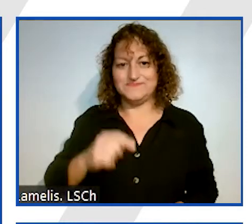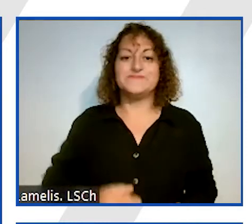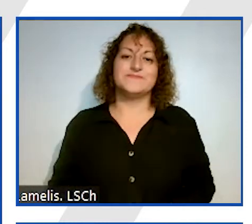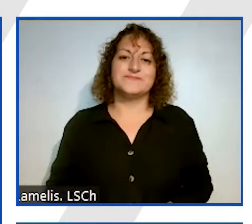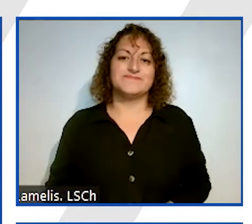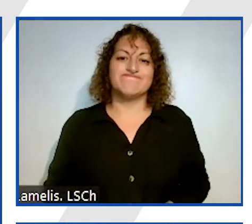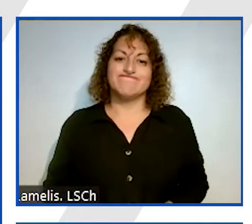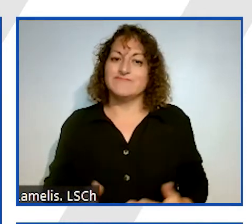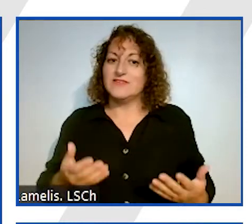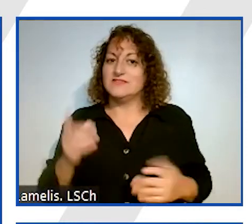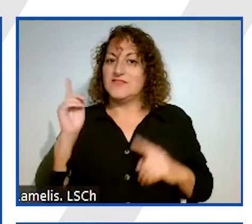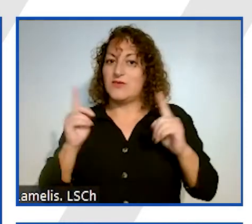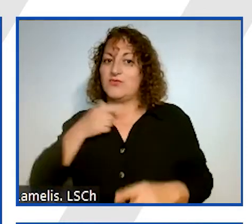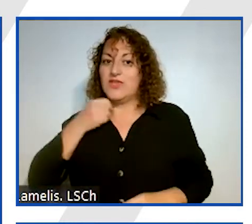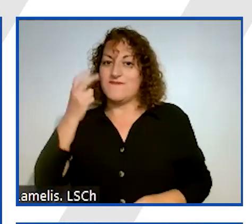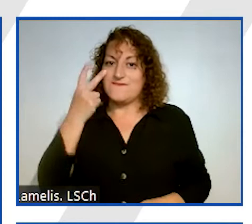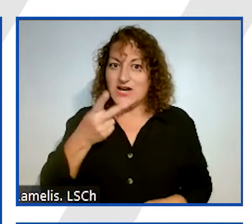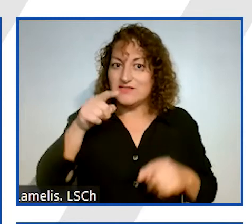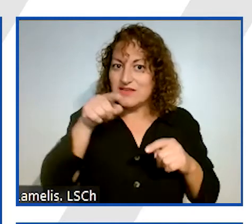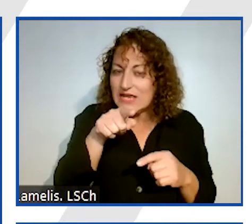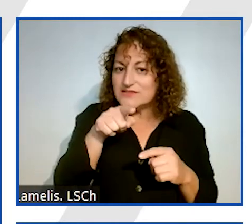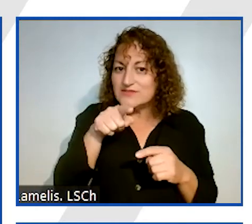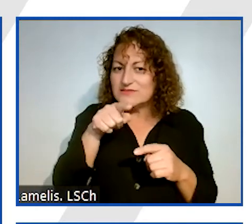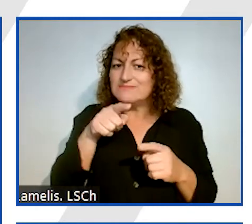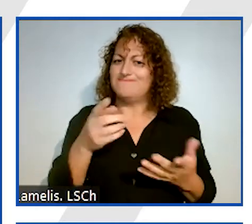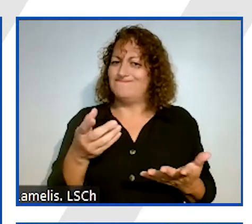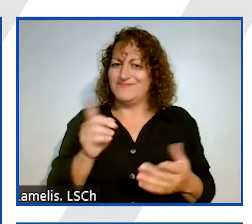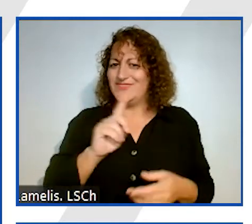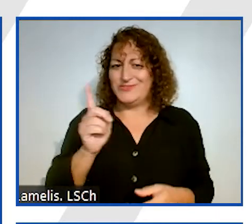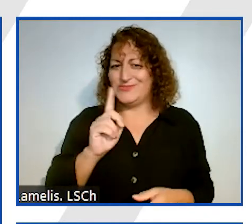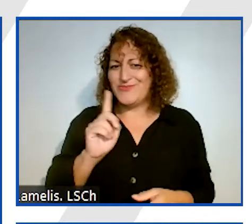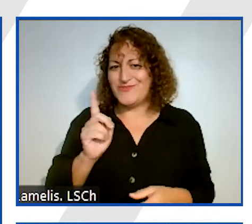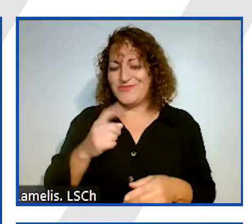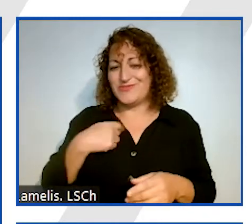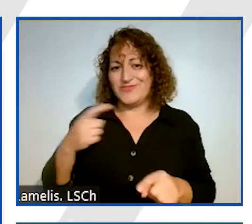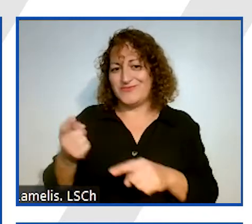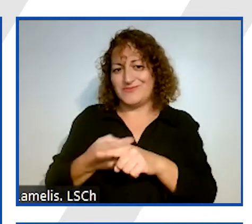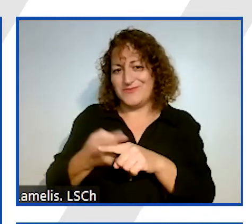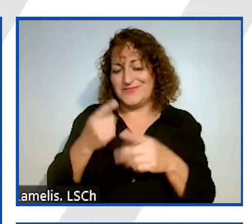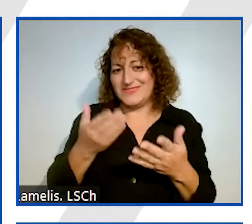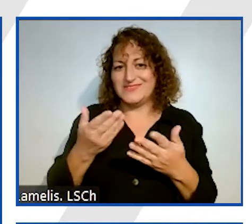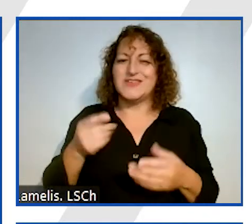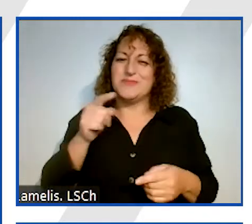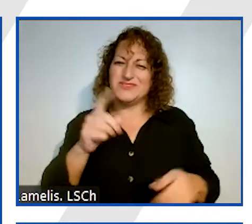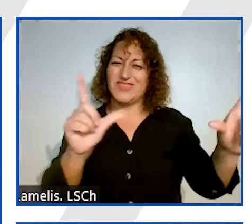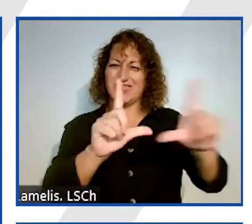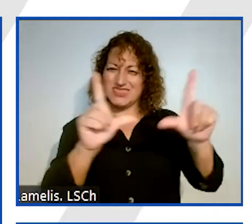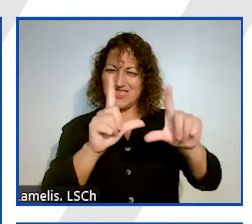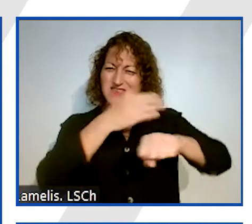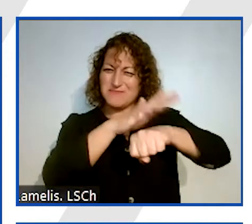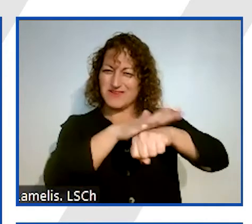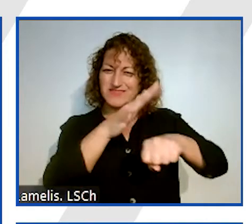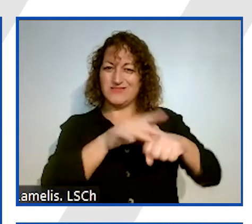ahí, los que vinieron a ver esto, yo no voy a hablar de ello, ¿ya? Esto es la tela y es parte de la mala publicidad que tienen